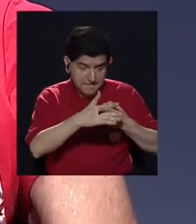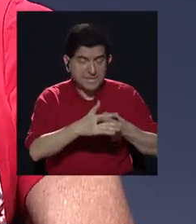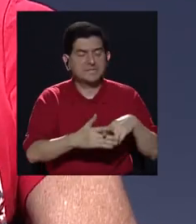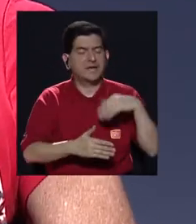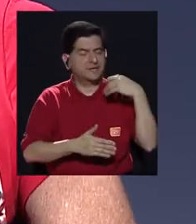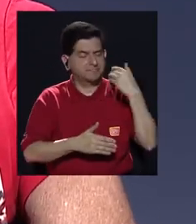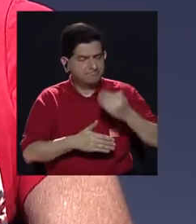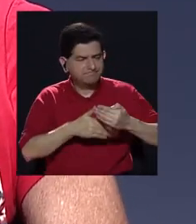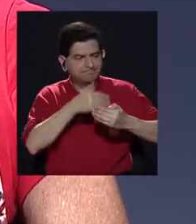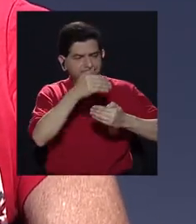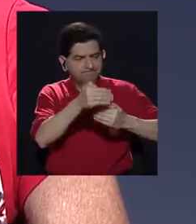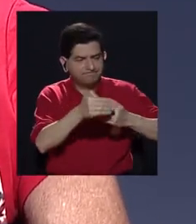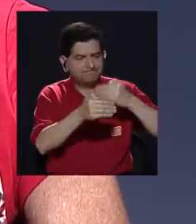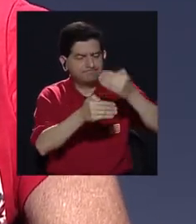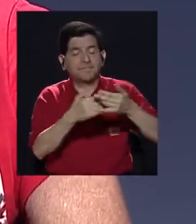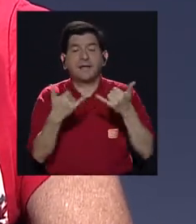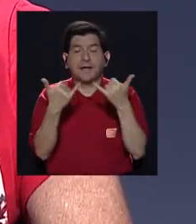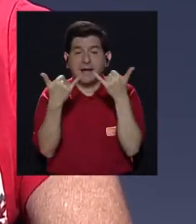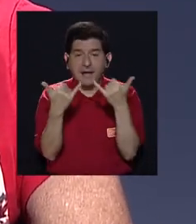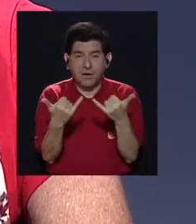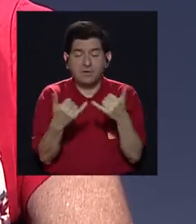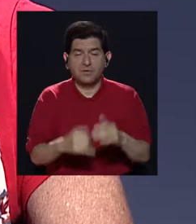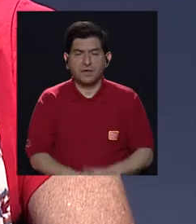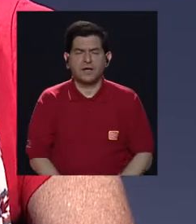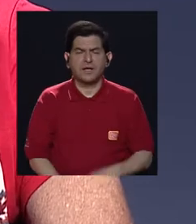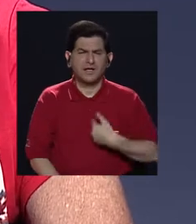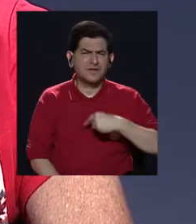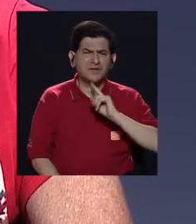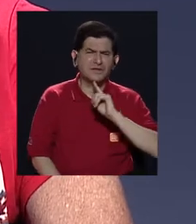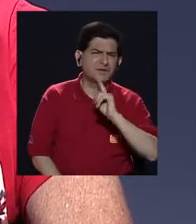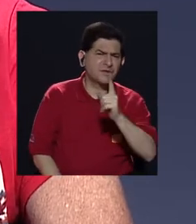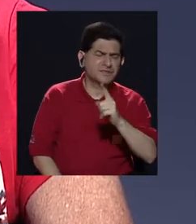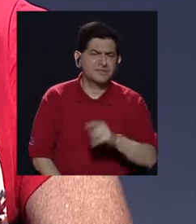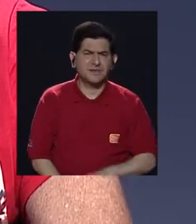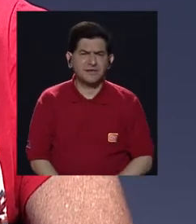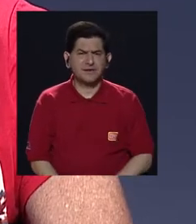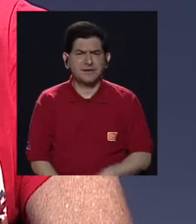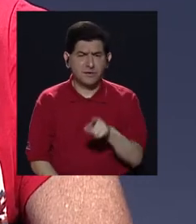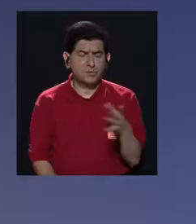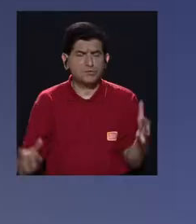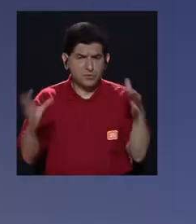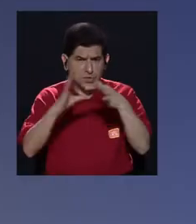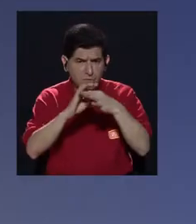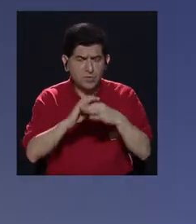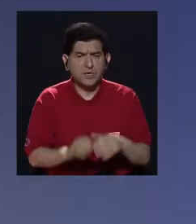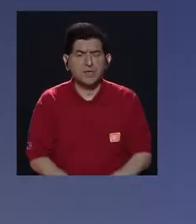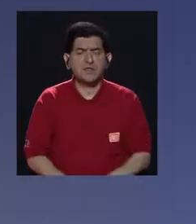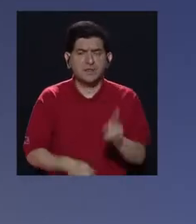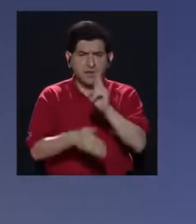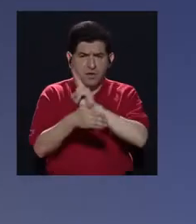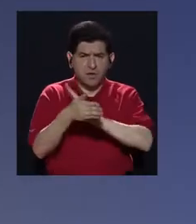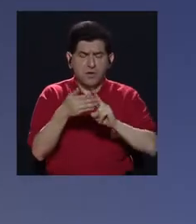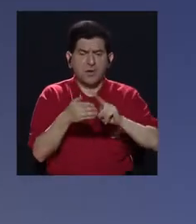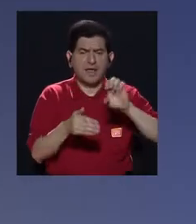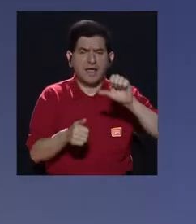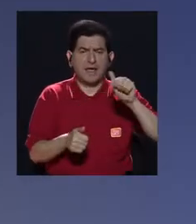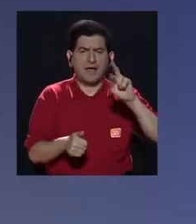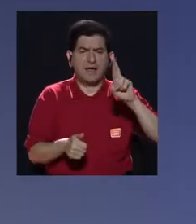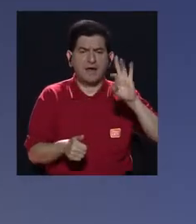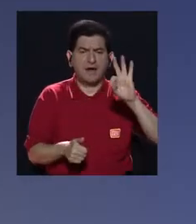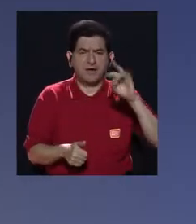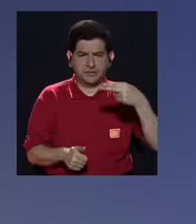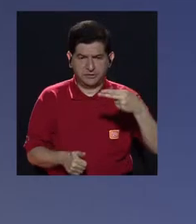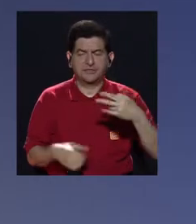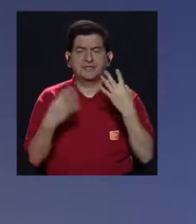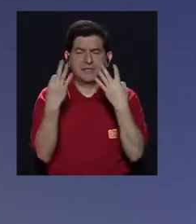en este camino ahora ahora debo decir que usted también está vinculada con la universidad ort y que